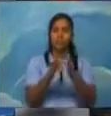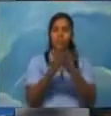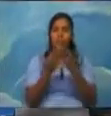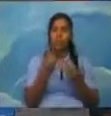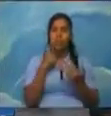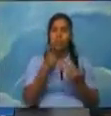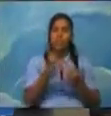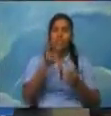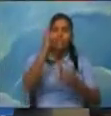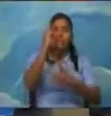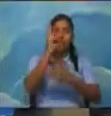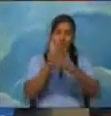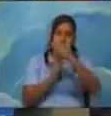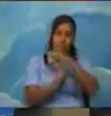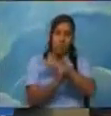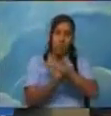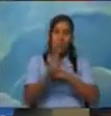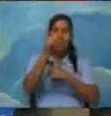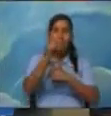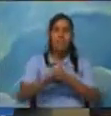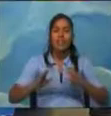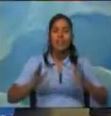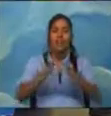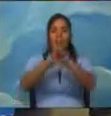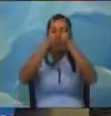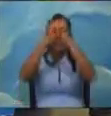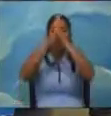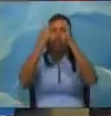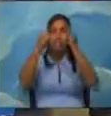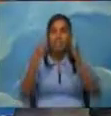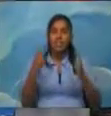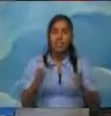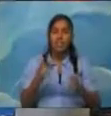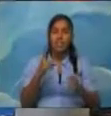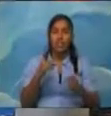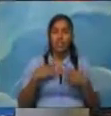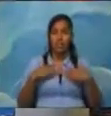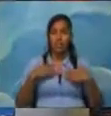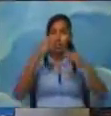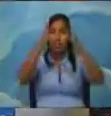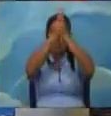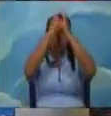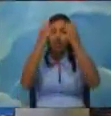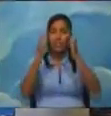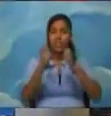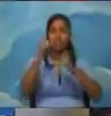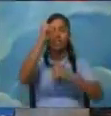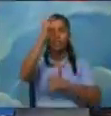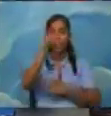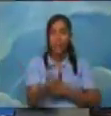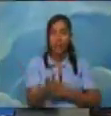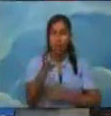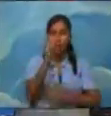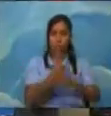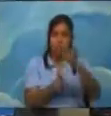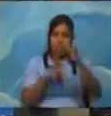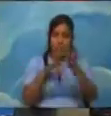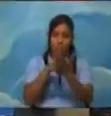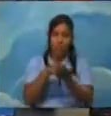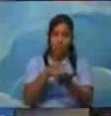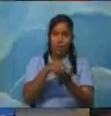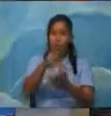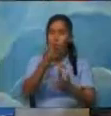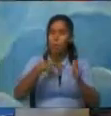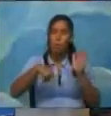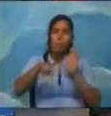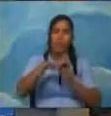que se humilla será enaltecido. Y el que se enaltece será humillado. Lo peor que